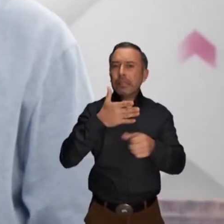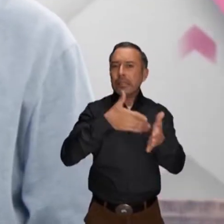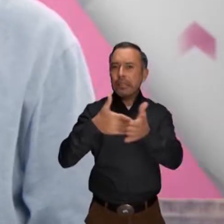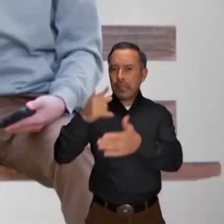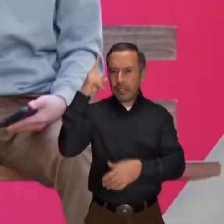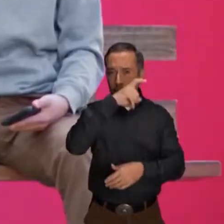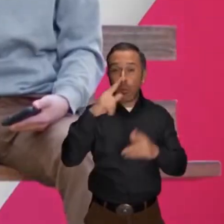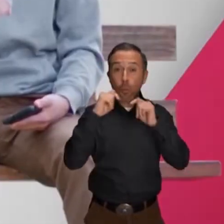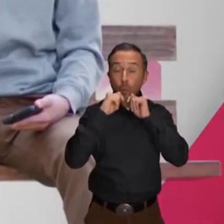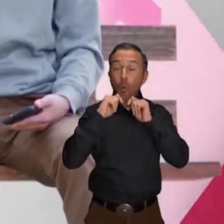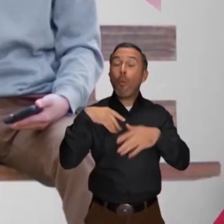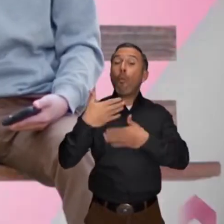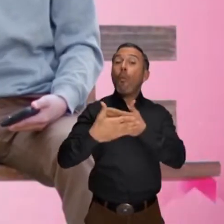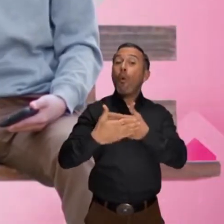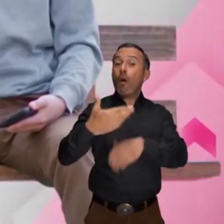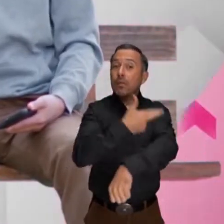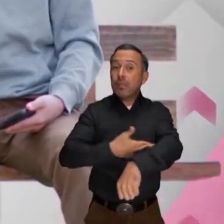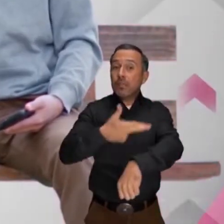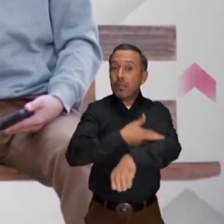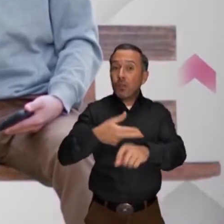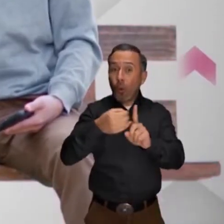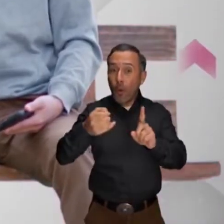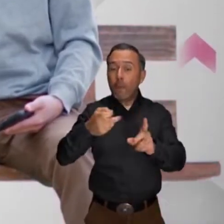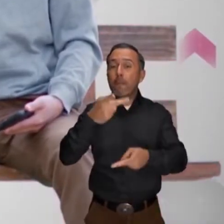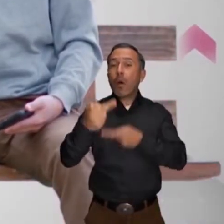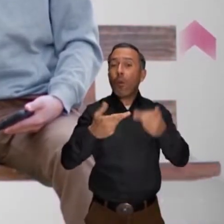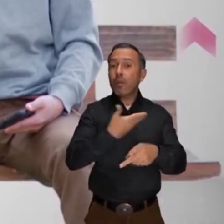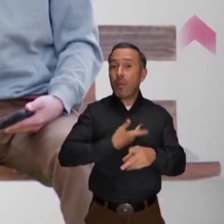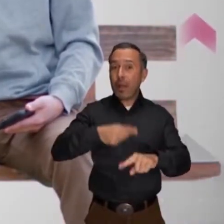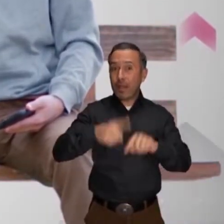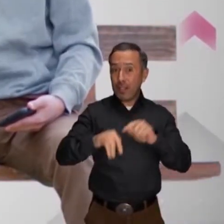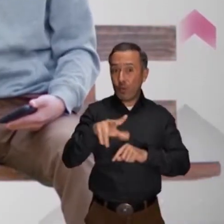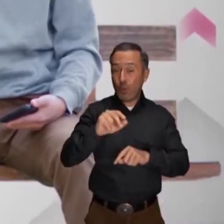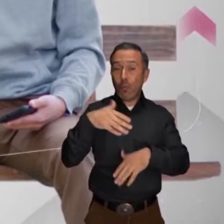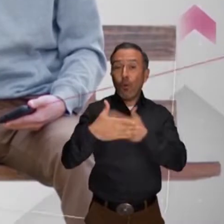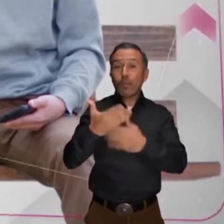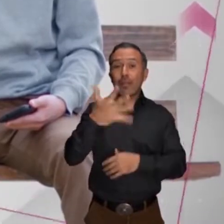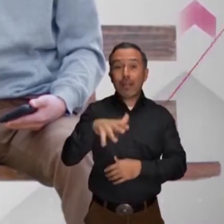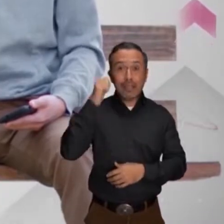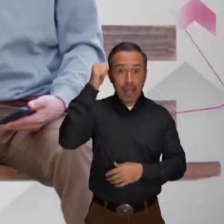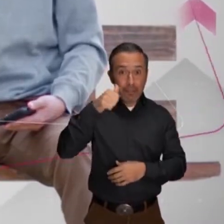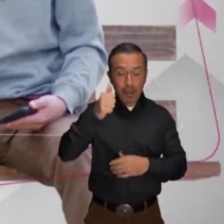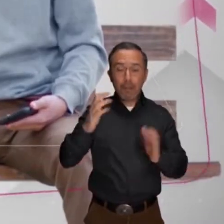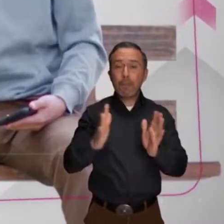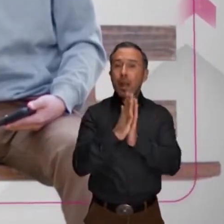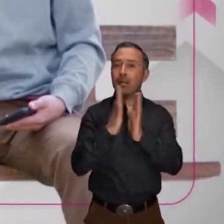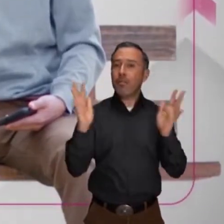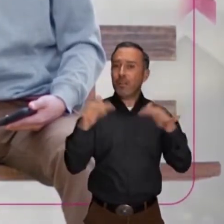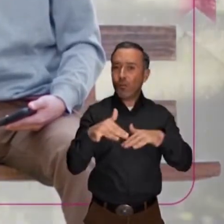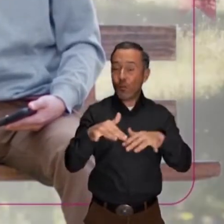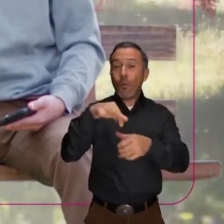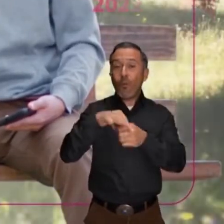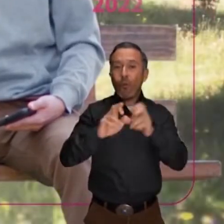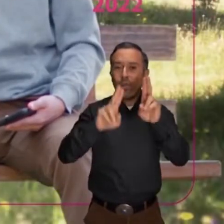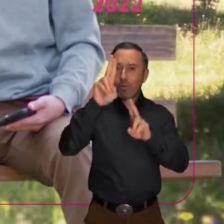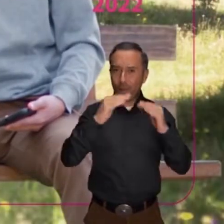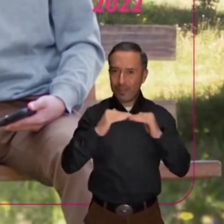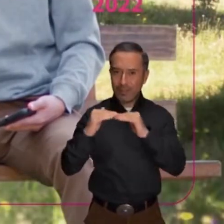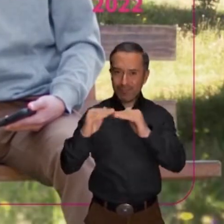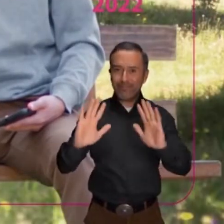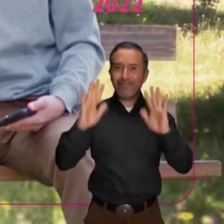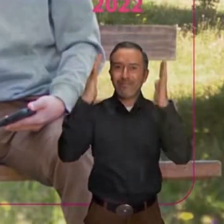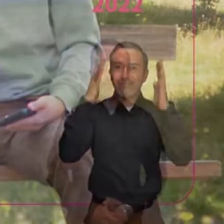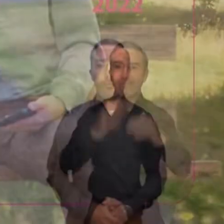actividades que realizan los gobiernos en ninguno de sus tres niveles, y que solamente lo único que tienen permitido